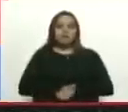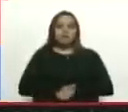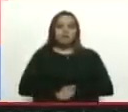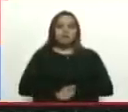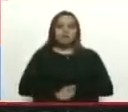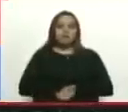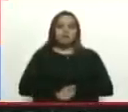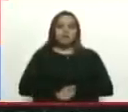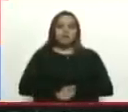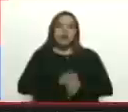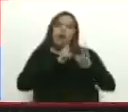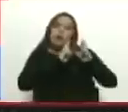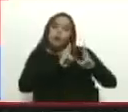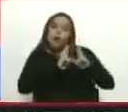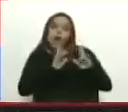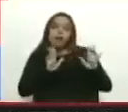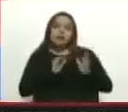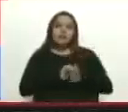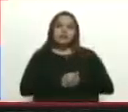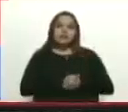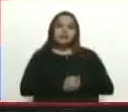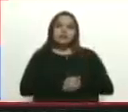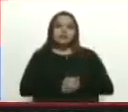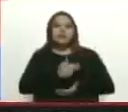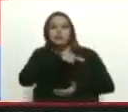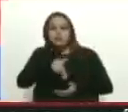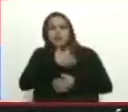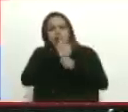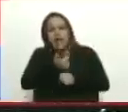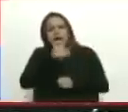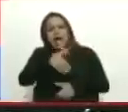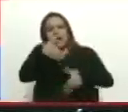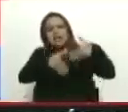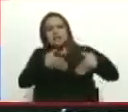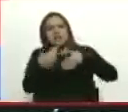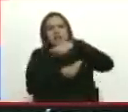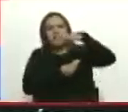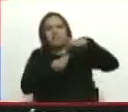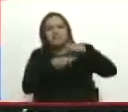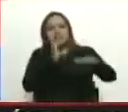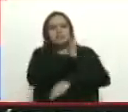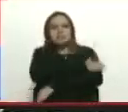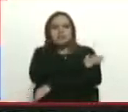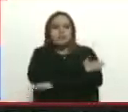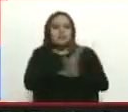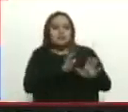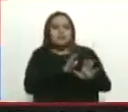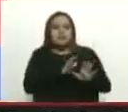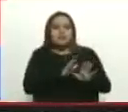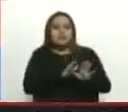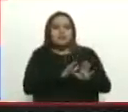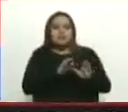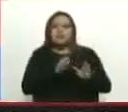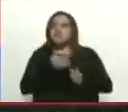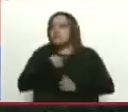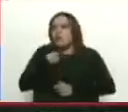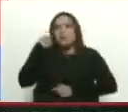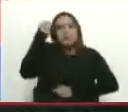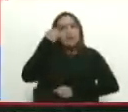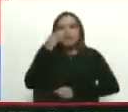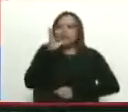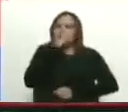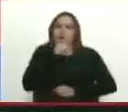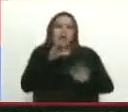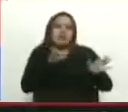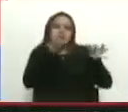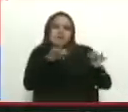Ojalá, yo a estas alturas nosotros nos conviene de verdad que haya elecciones primarias. Sigo pensando que no va a haber, esto es una opinión personal, pero